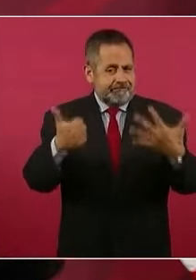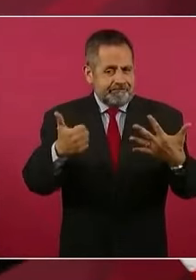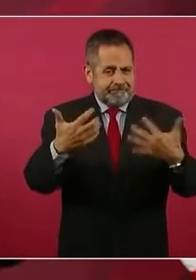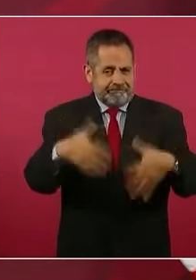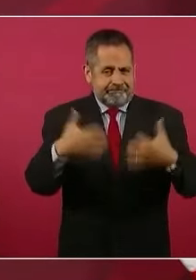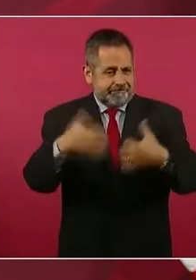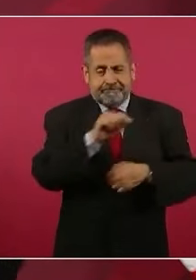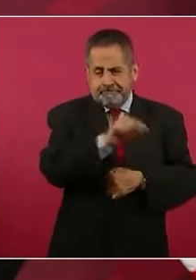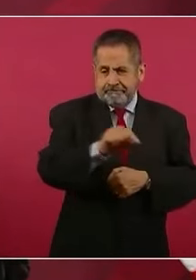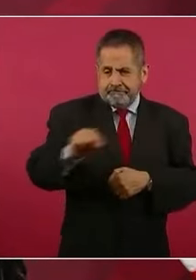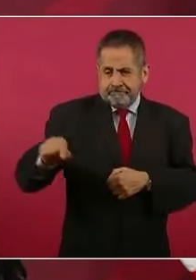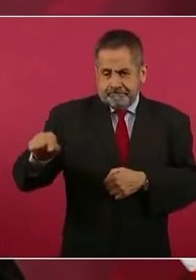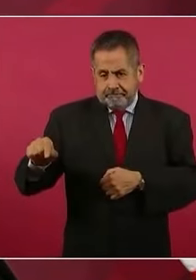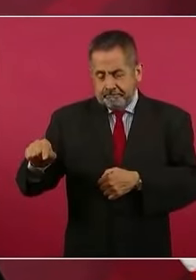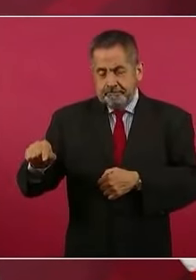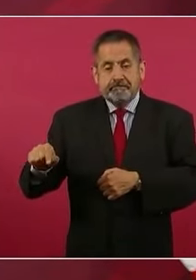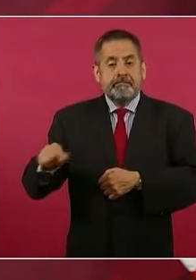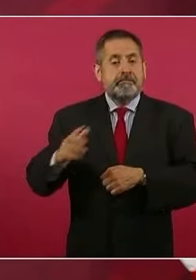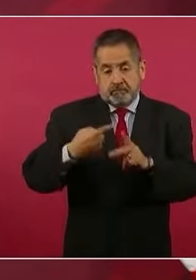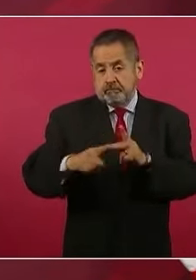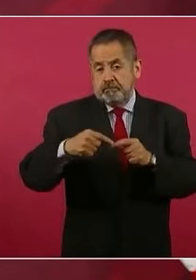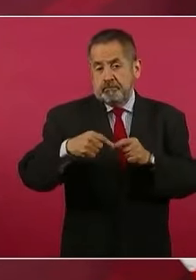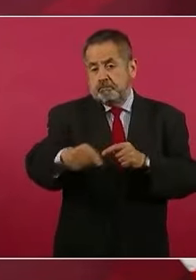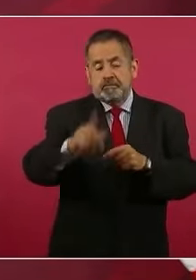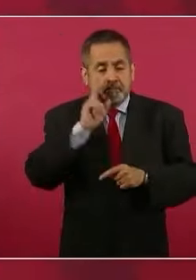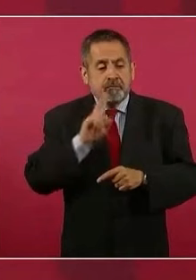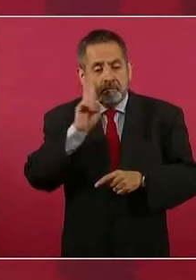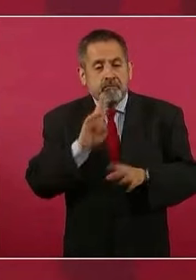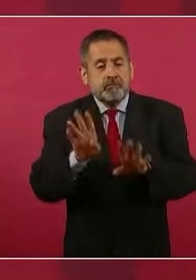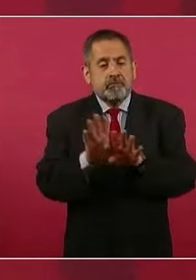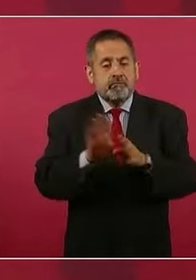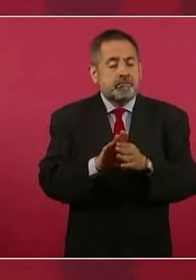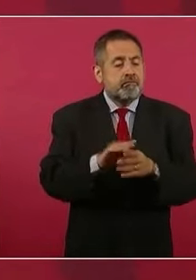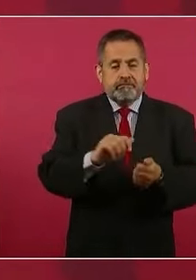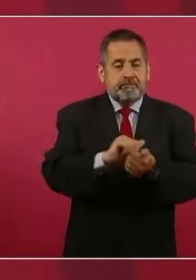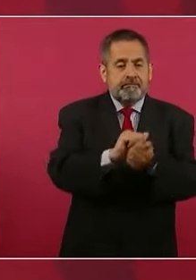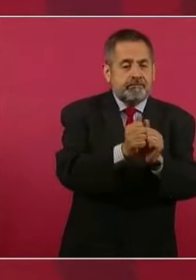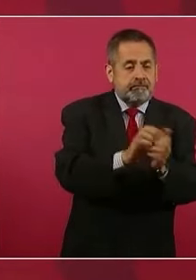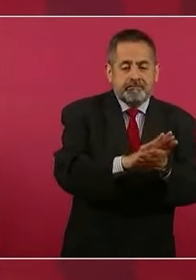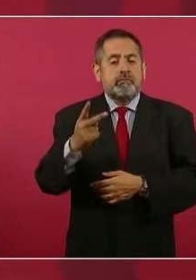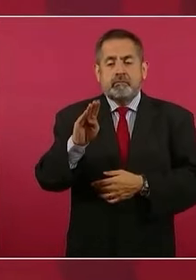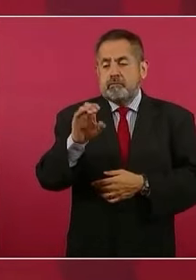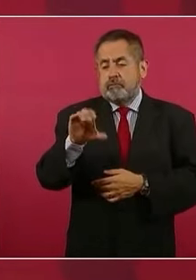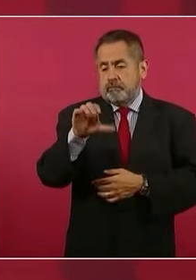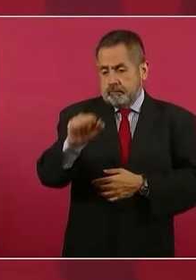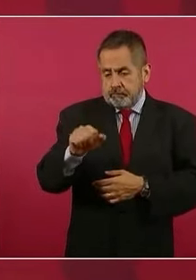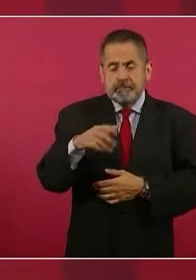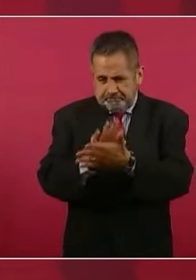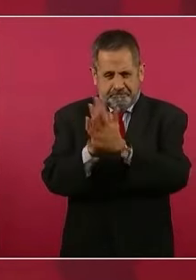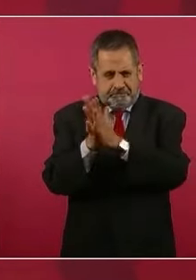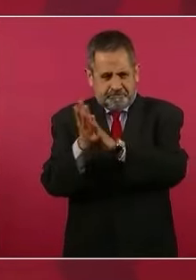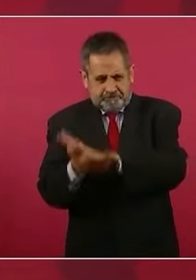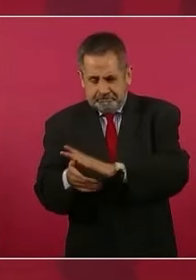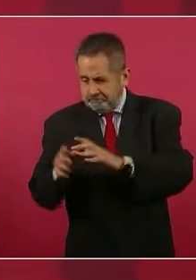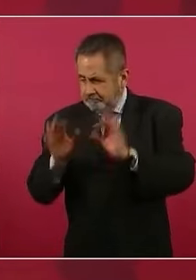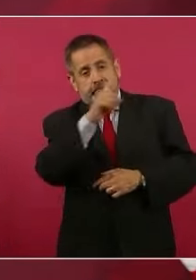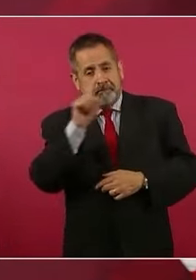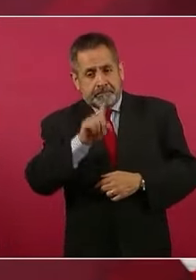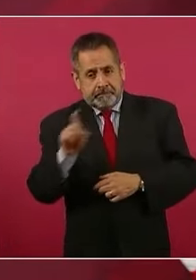existían. Estamos por iniciar las pruebas en la refinación en Dos Bocas. Compramos Deer